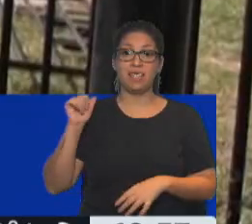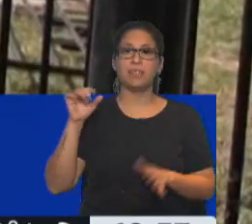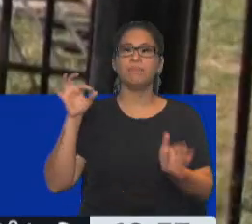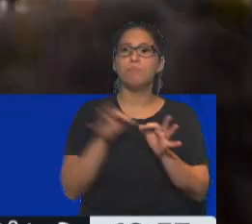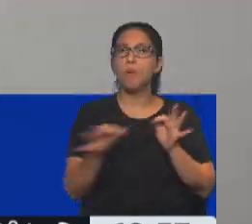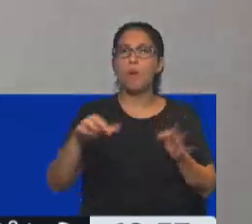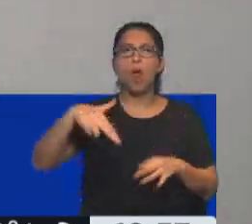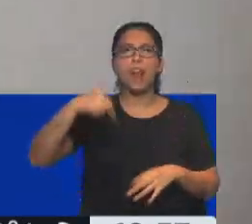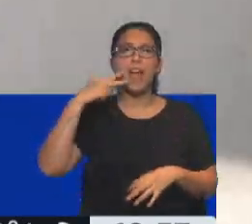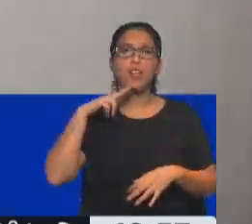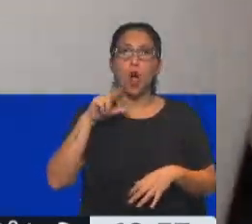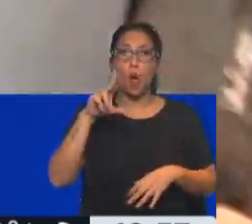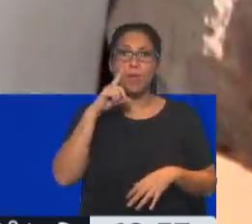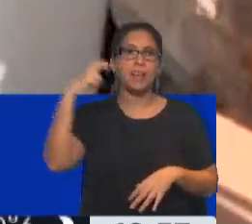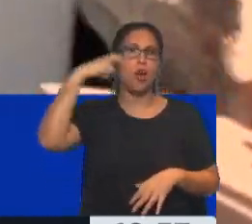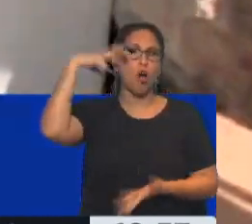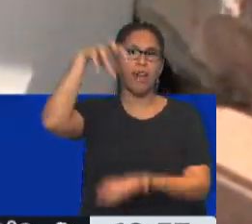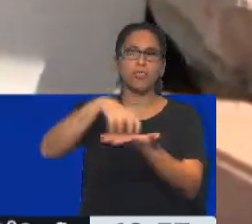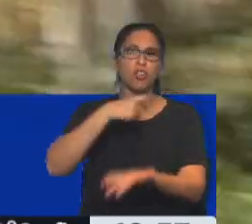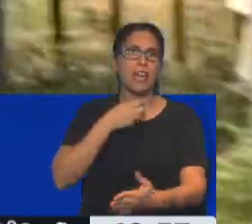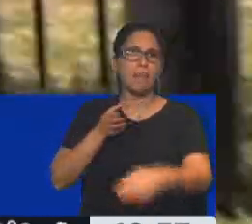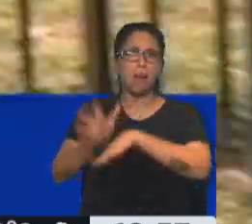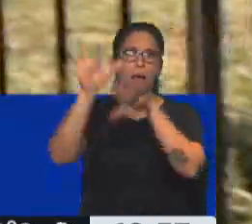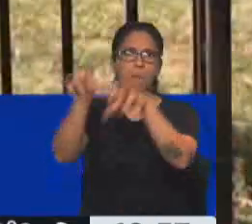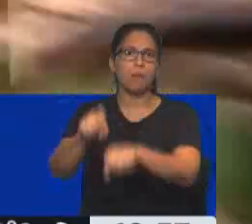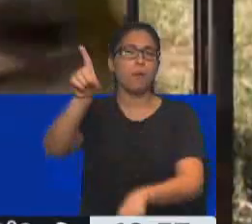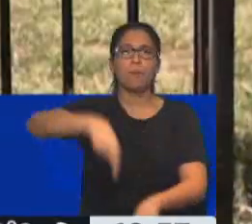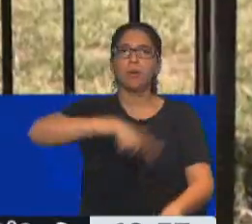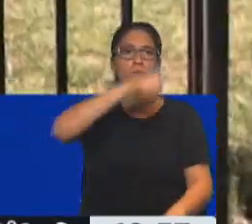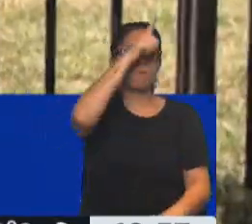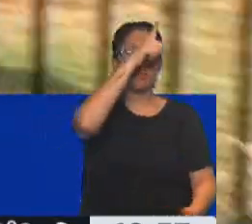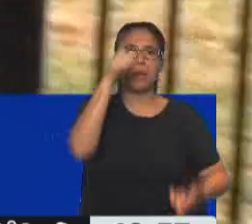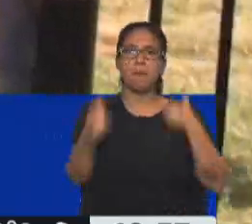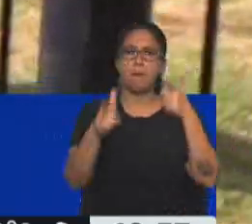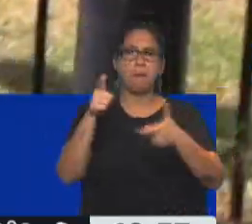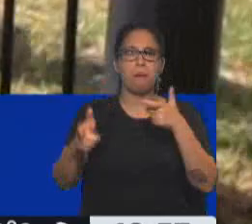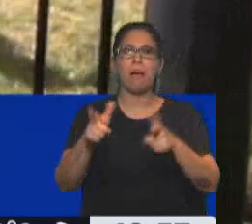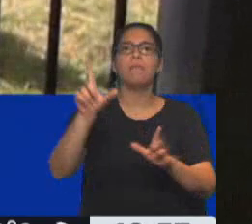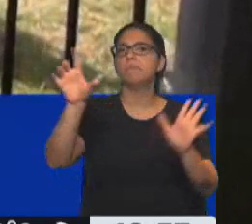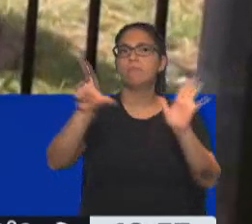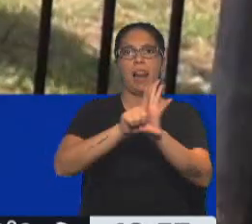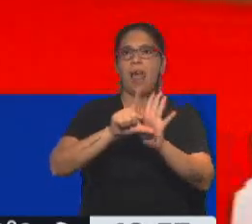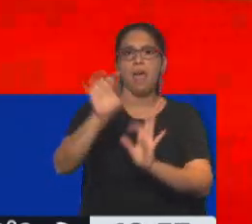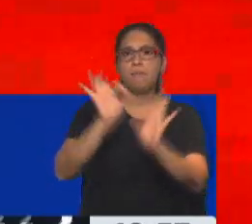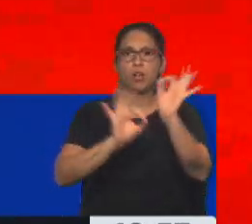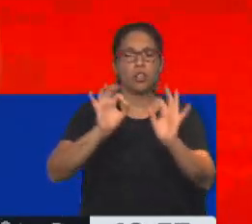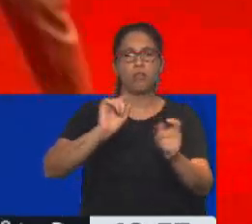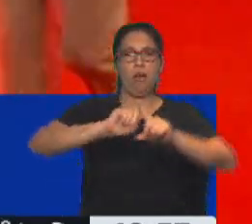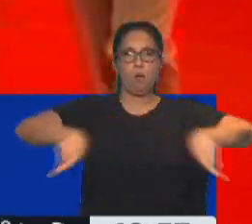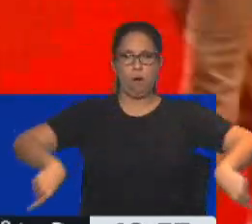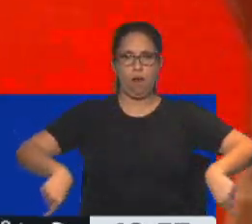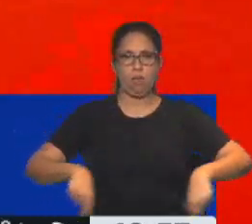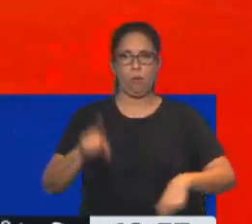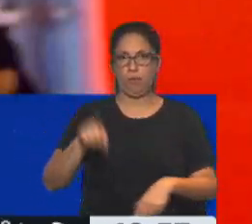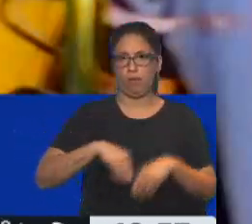el Parlamento, terminó con una sangrienta represión policial y con el retiro del proyecto de ajuste. El anuncio de